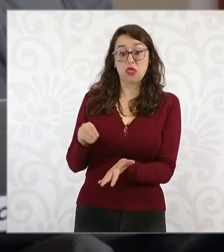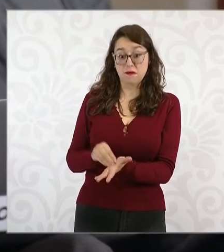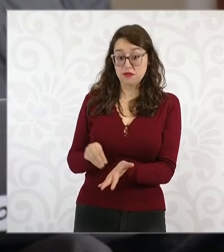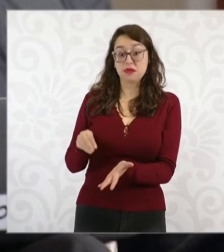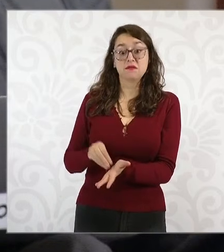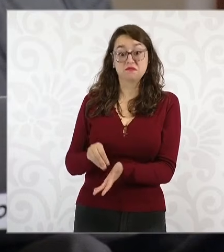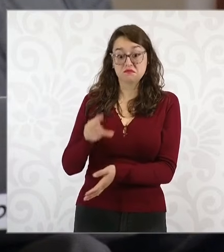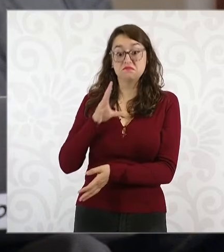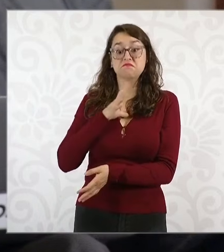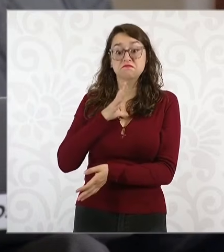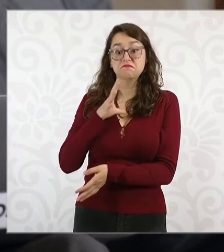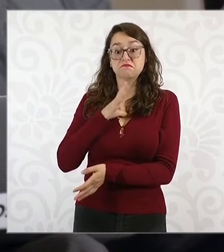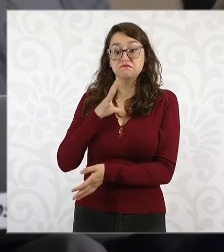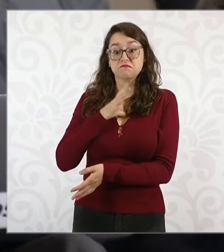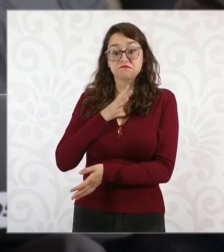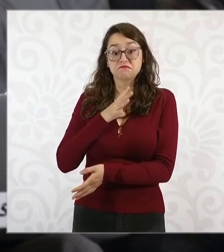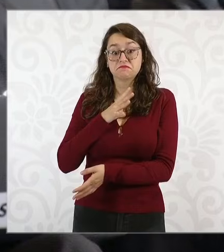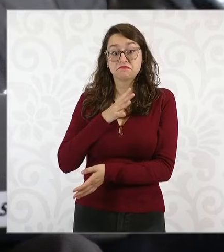esta región.